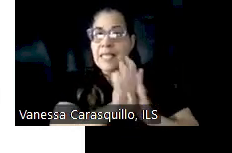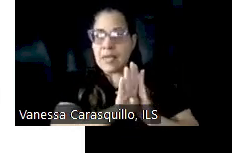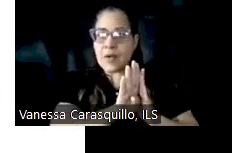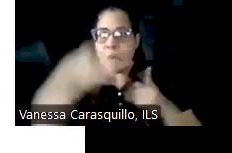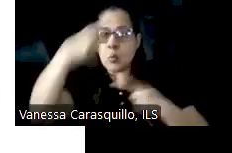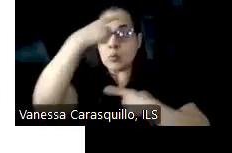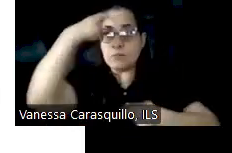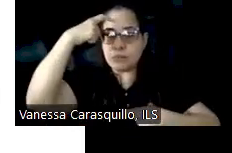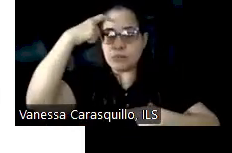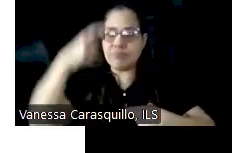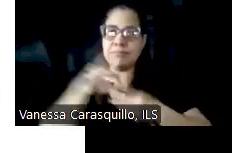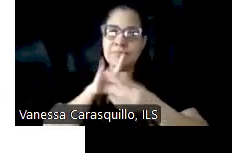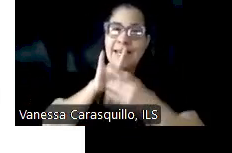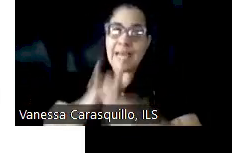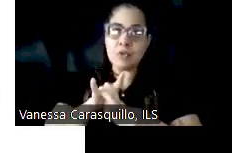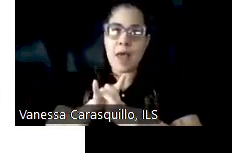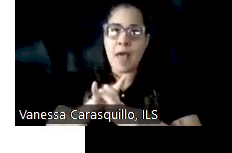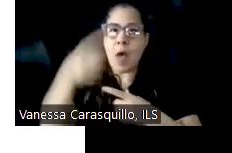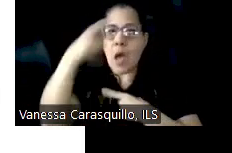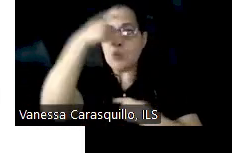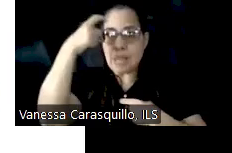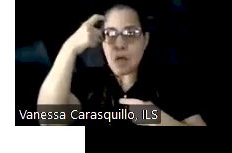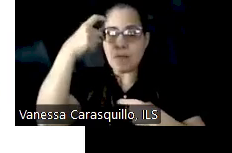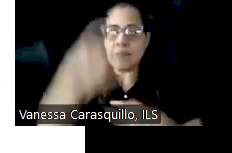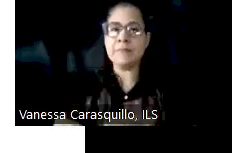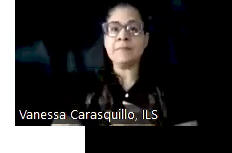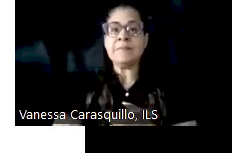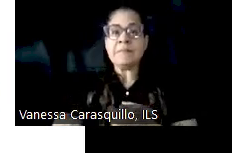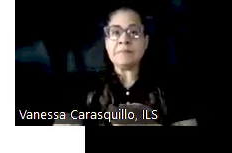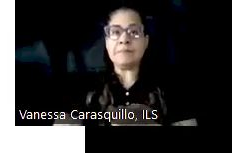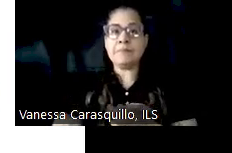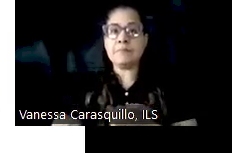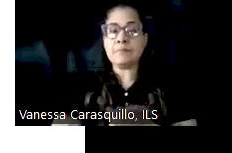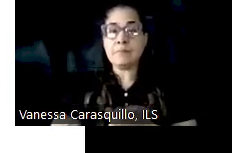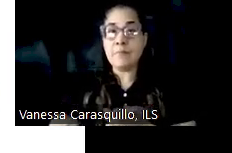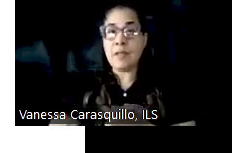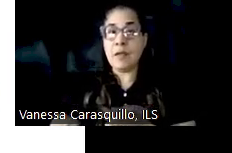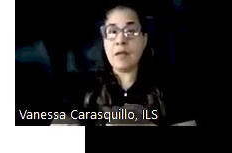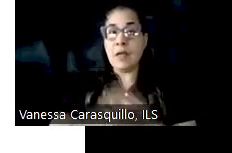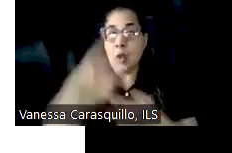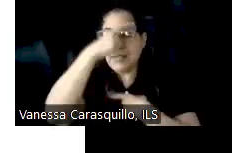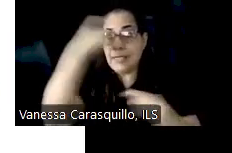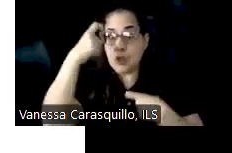a un trauma. Los trastornos de comportamiento o los conduct disorder